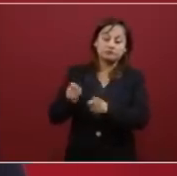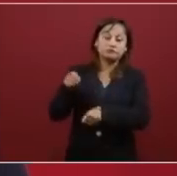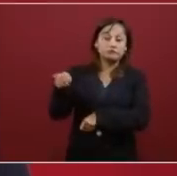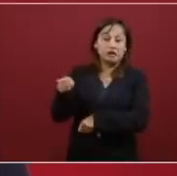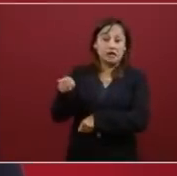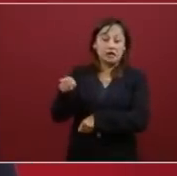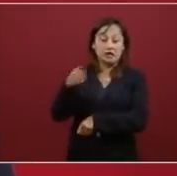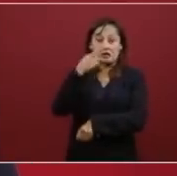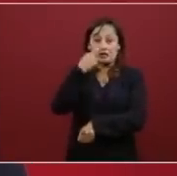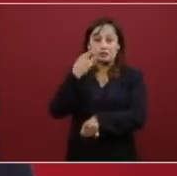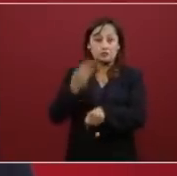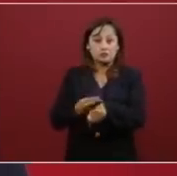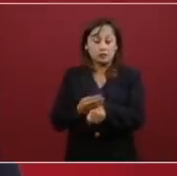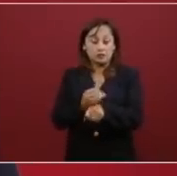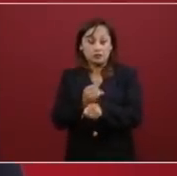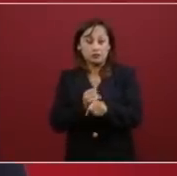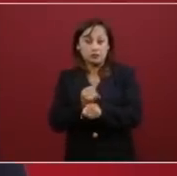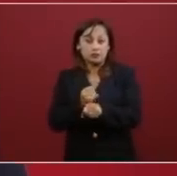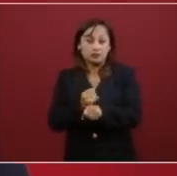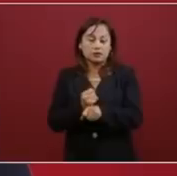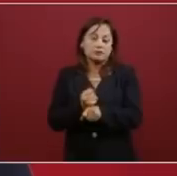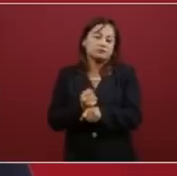pues no podría,